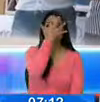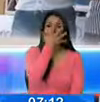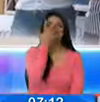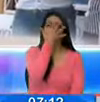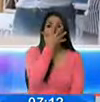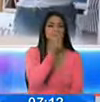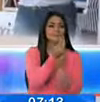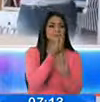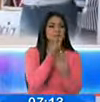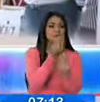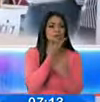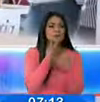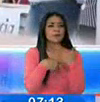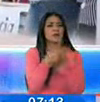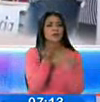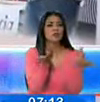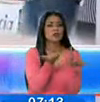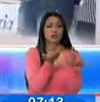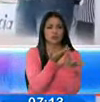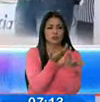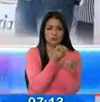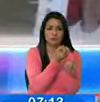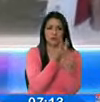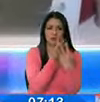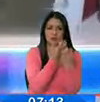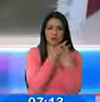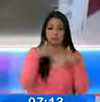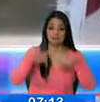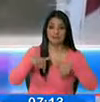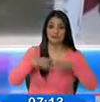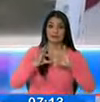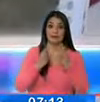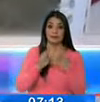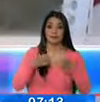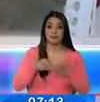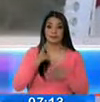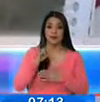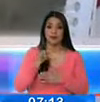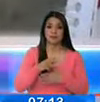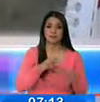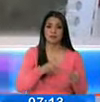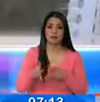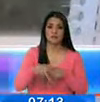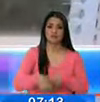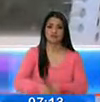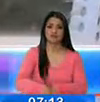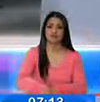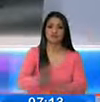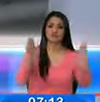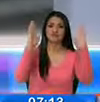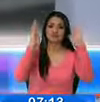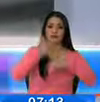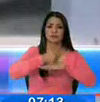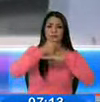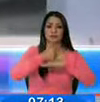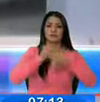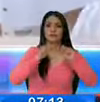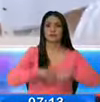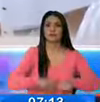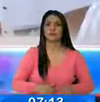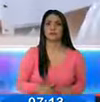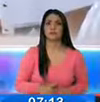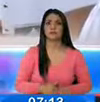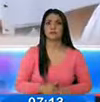conocer noticias de su hijo mientras aquí en valencia los familiares planifican marchas para llamar la atención de las autoridades